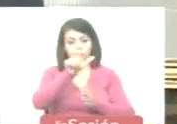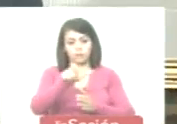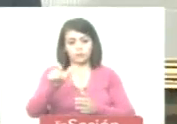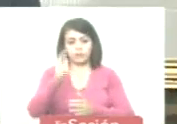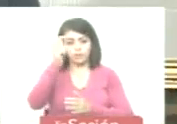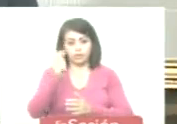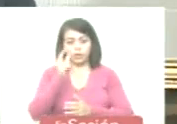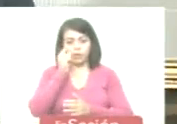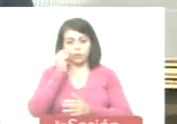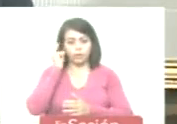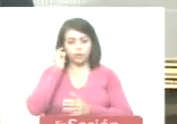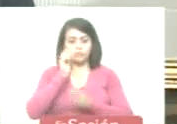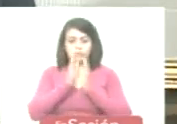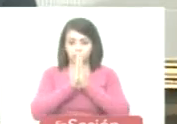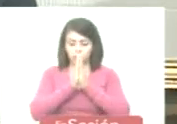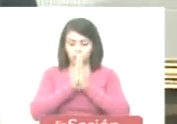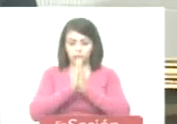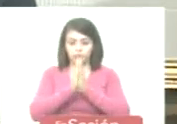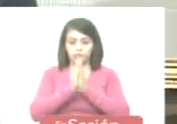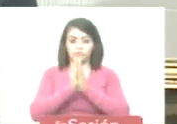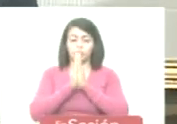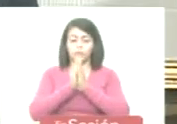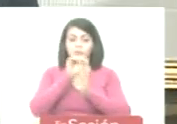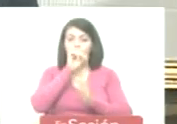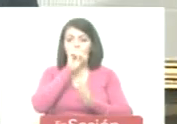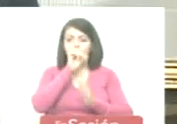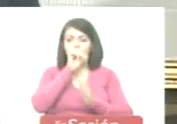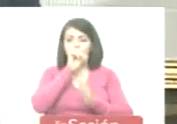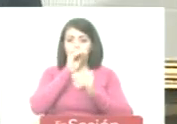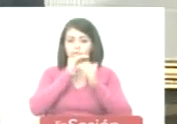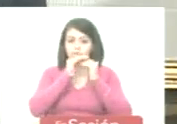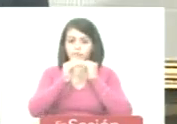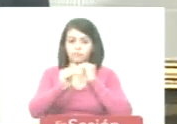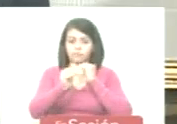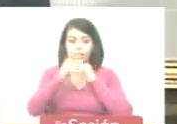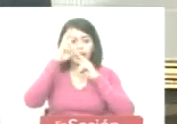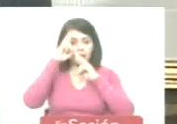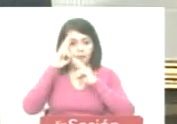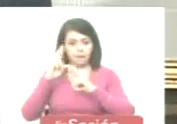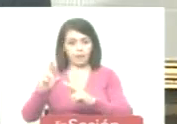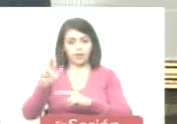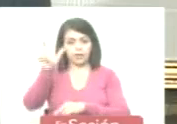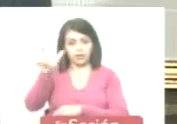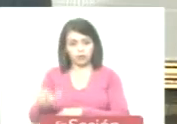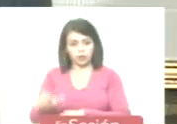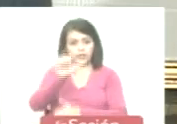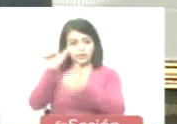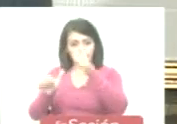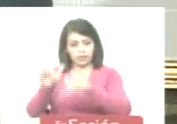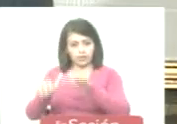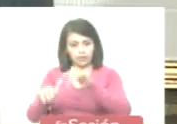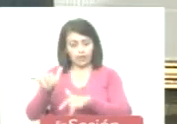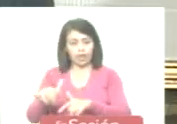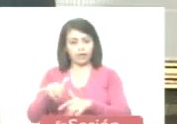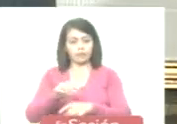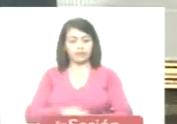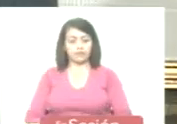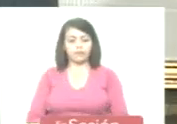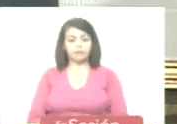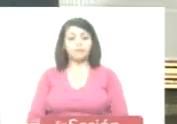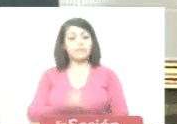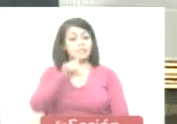por favor, les imploro un poco de silencio, les imploro respeto a la subsecretaria de la Asamblea Nacional.